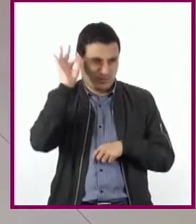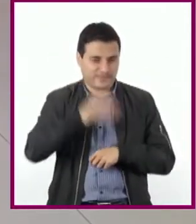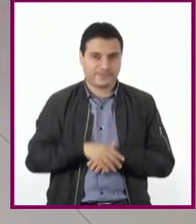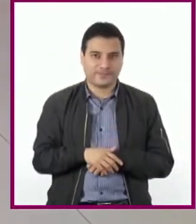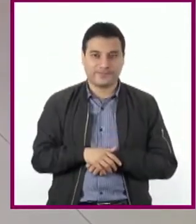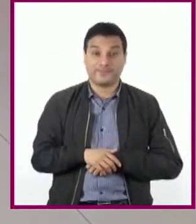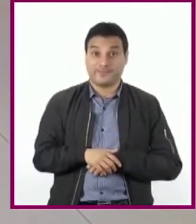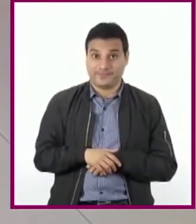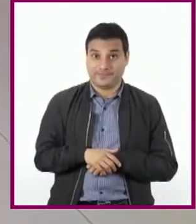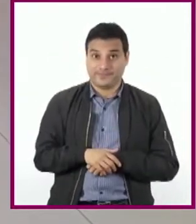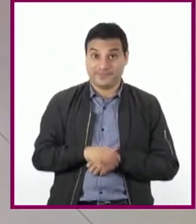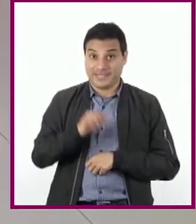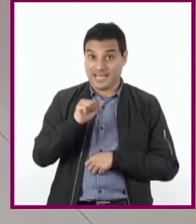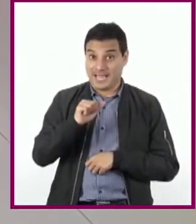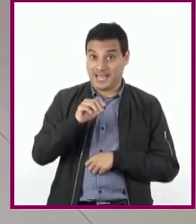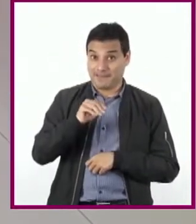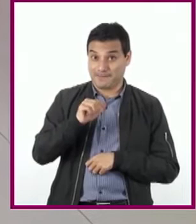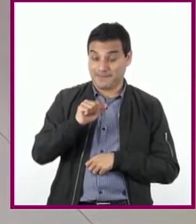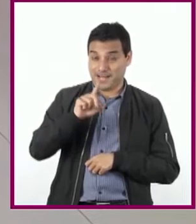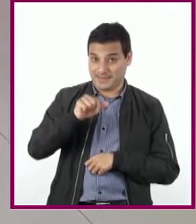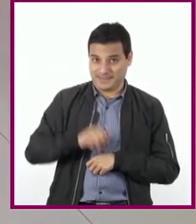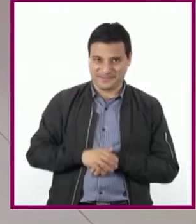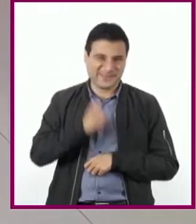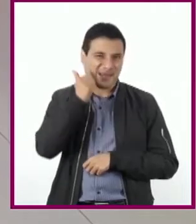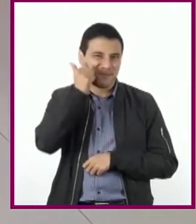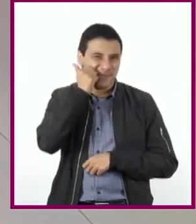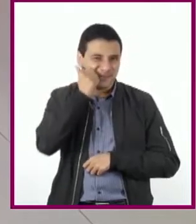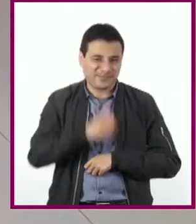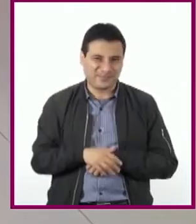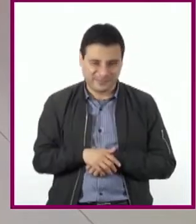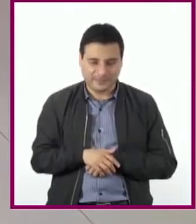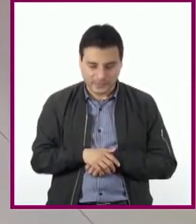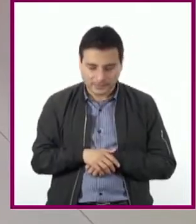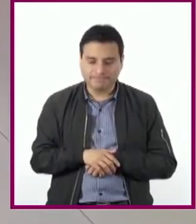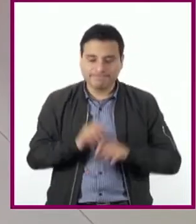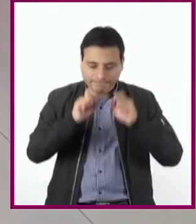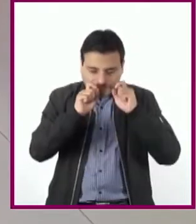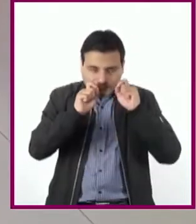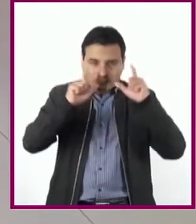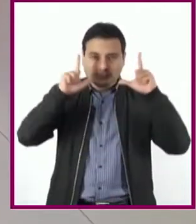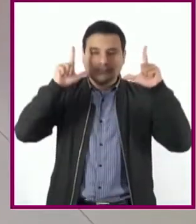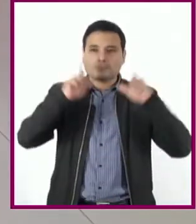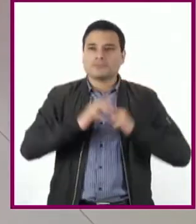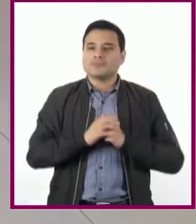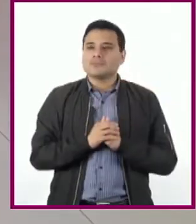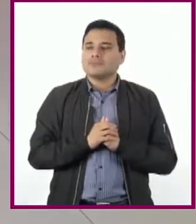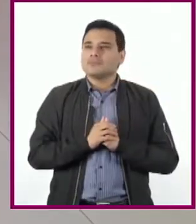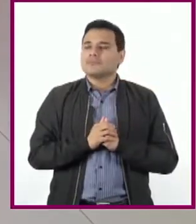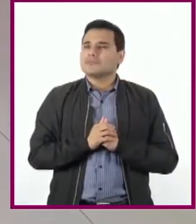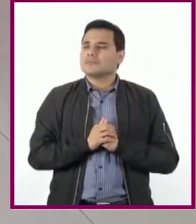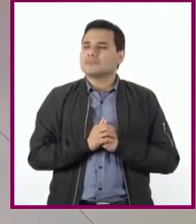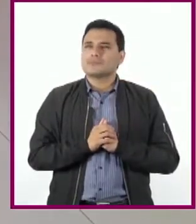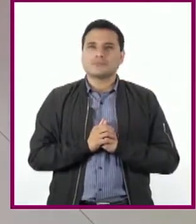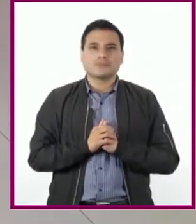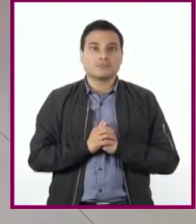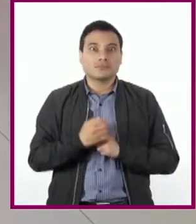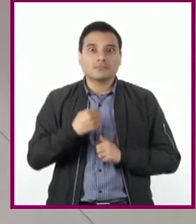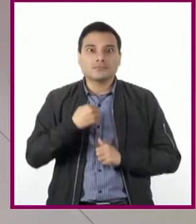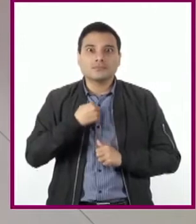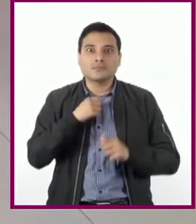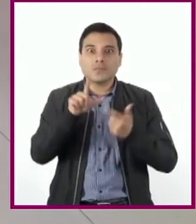Amada despierta de un profundo sueño y se da cuenta que está flotando en la Vía